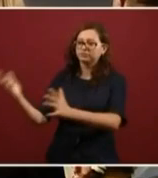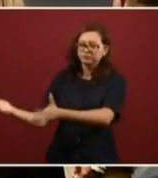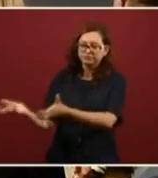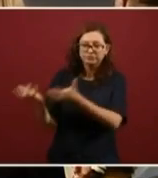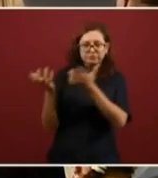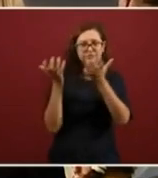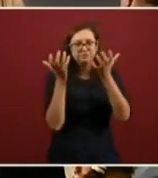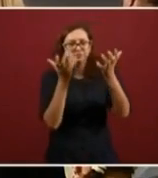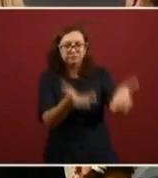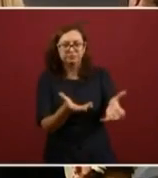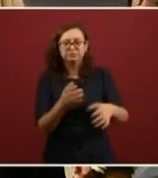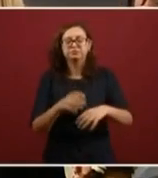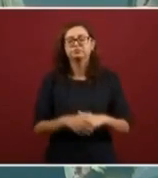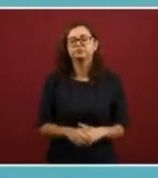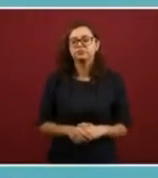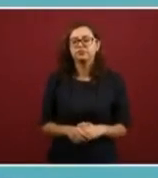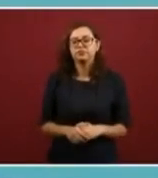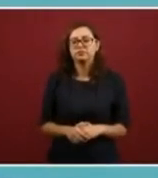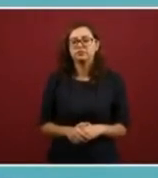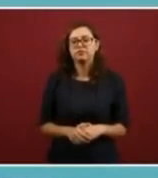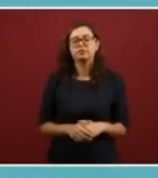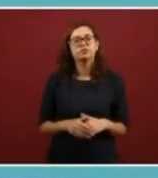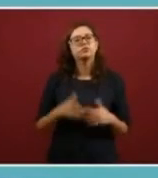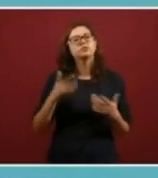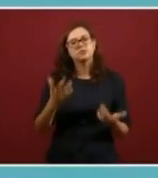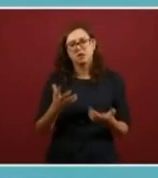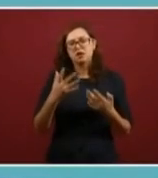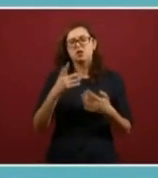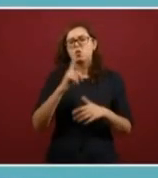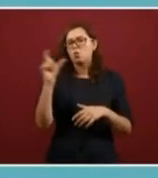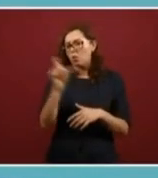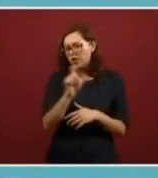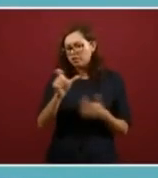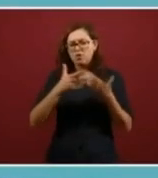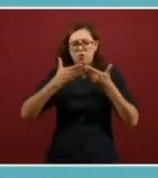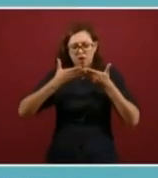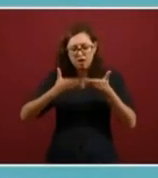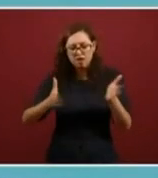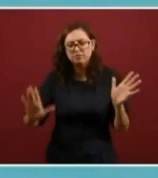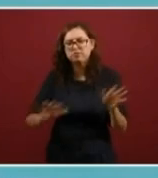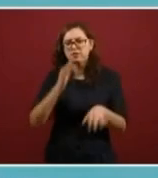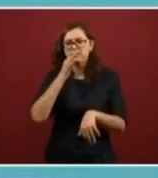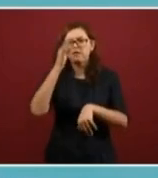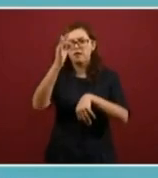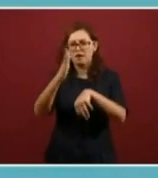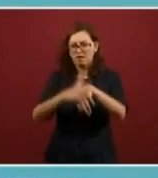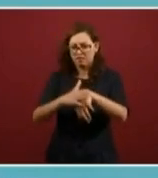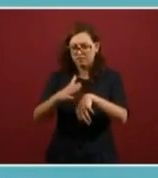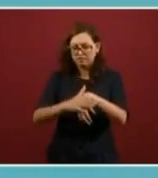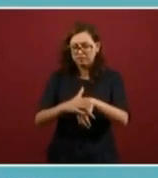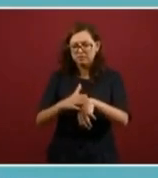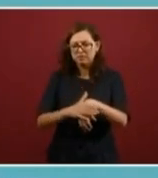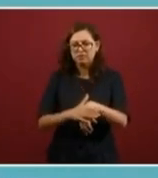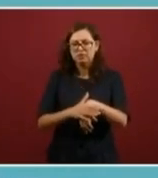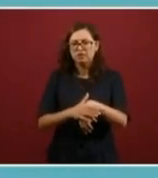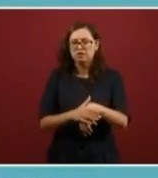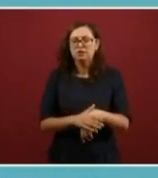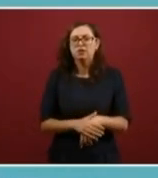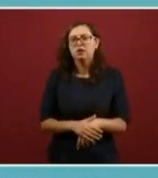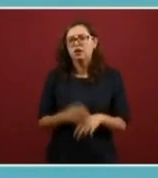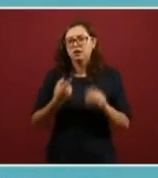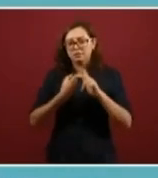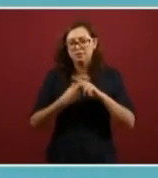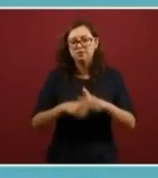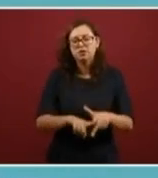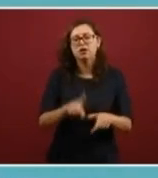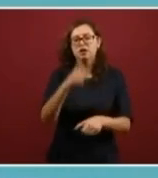estar abiertas, se hará el anuncio oportuno con la ubicación y demás. Se van a abrir el 1 de octubre